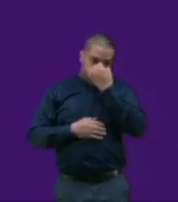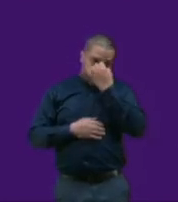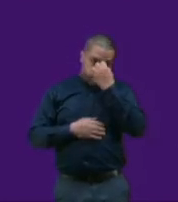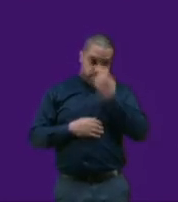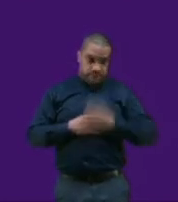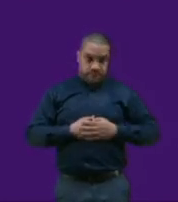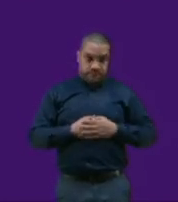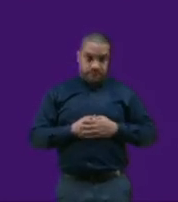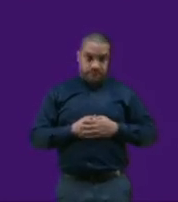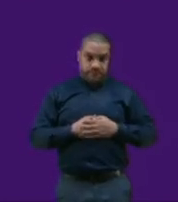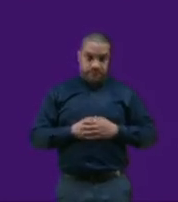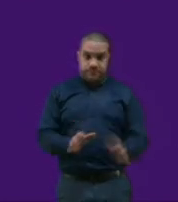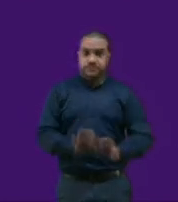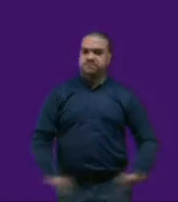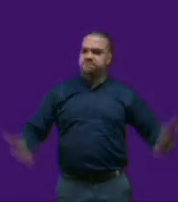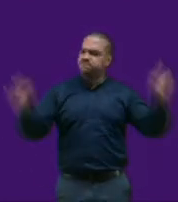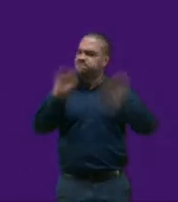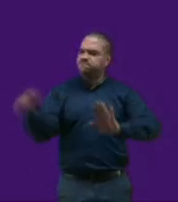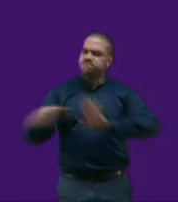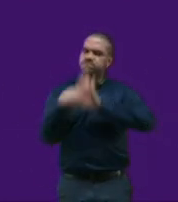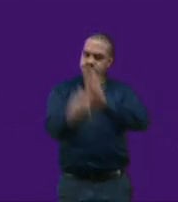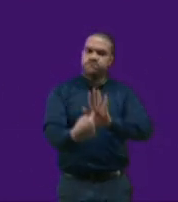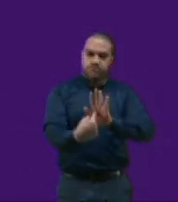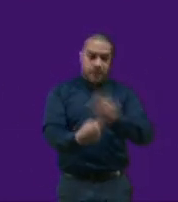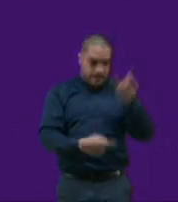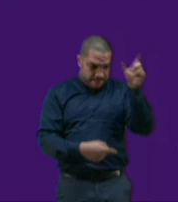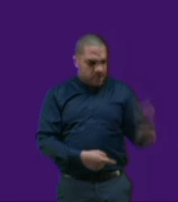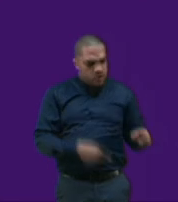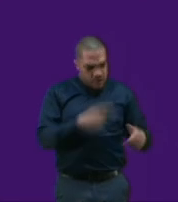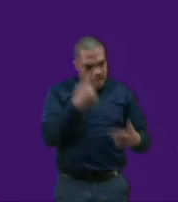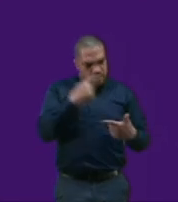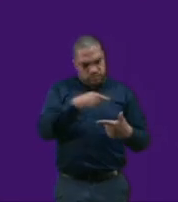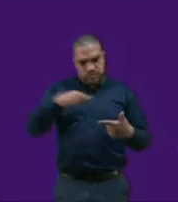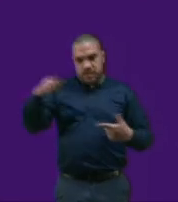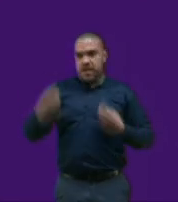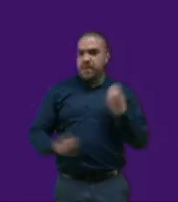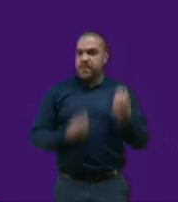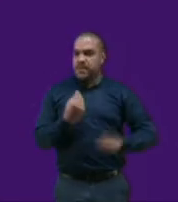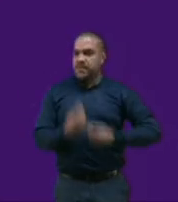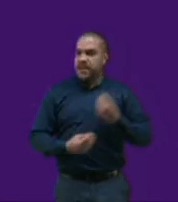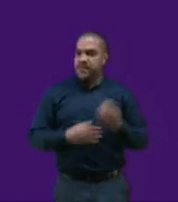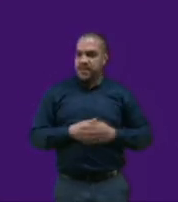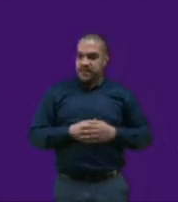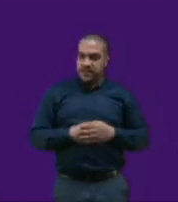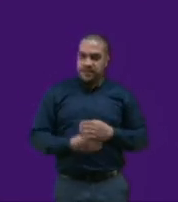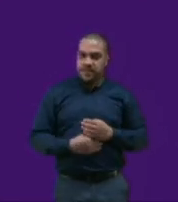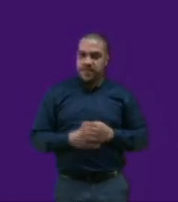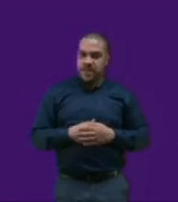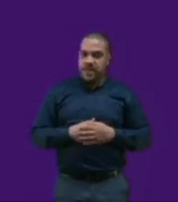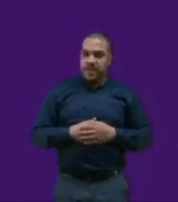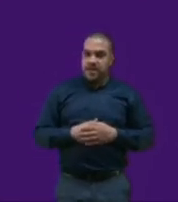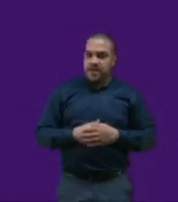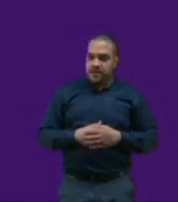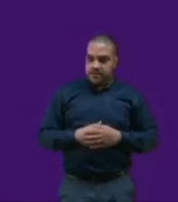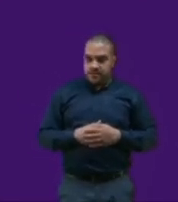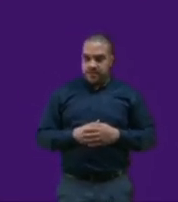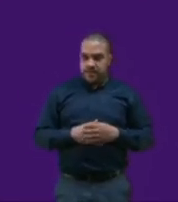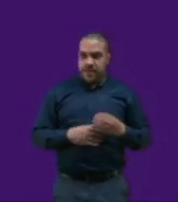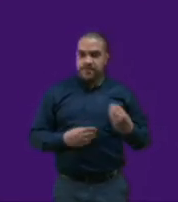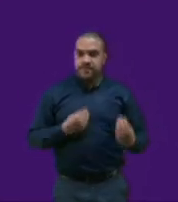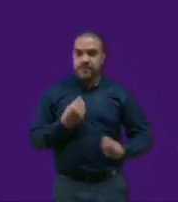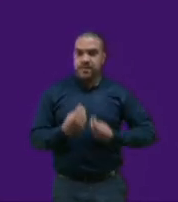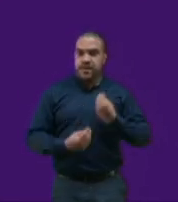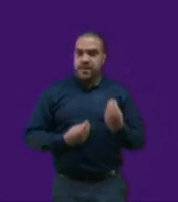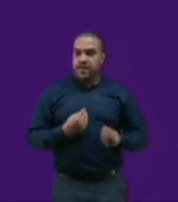mostrarle al inversionista que vas a mantener esa misma trayectoria. Porque seguramente cuando pides dinero, vas a